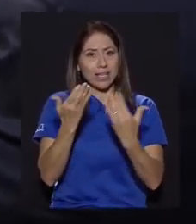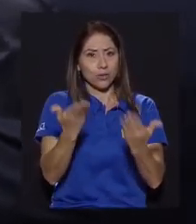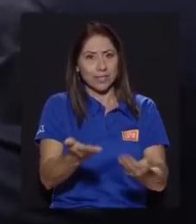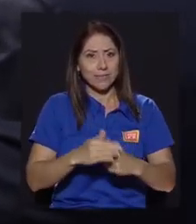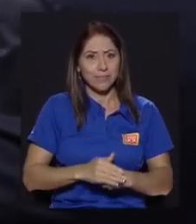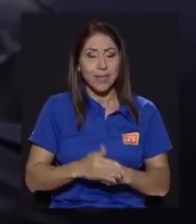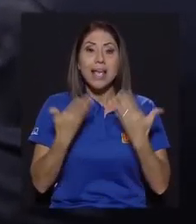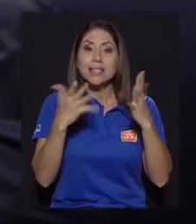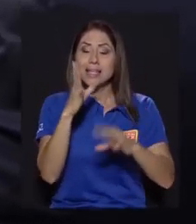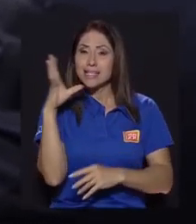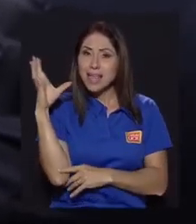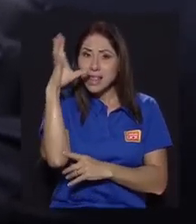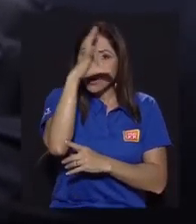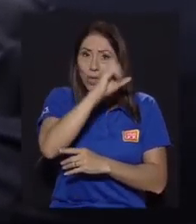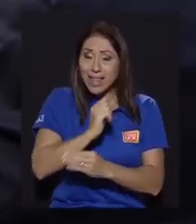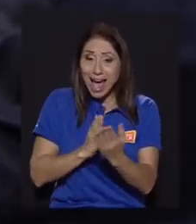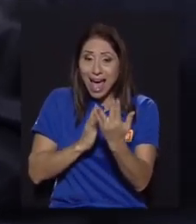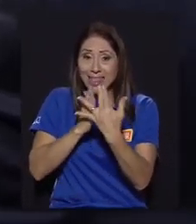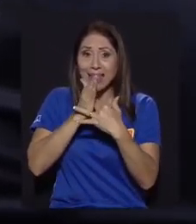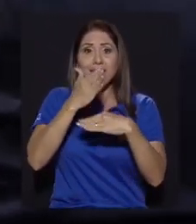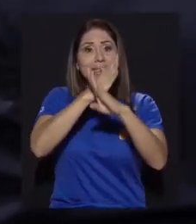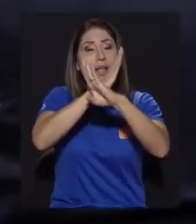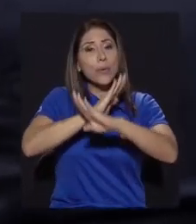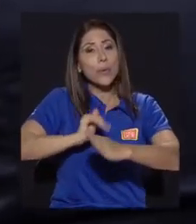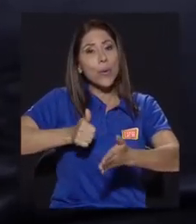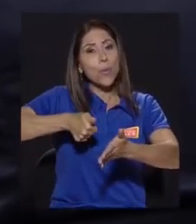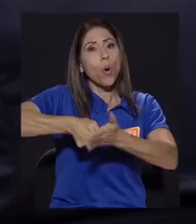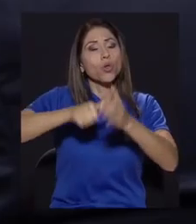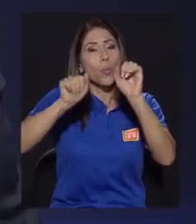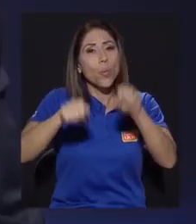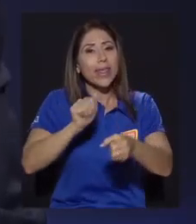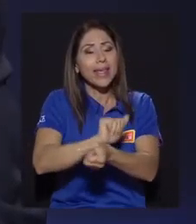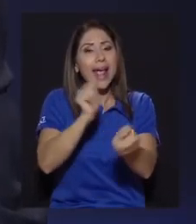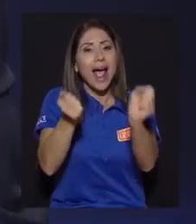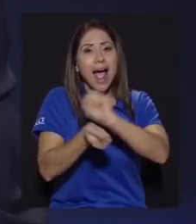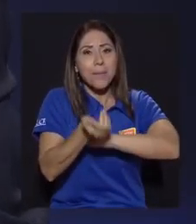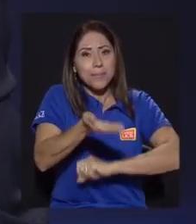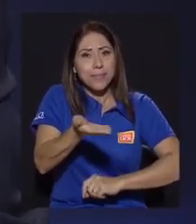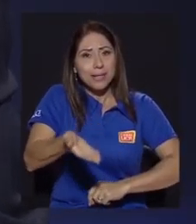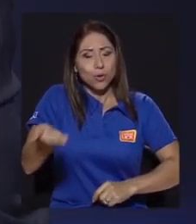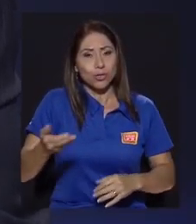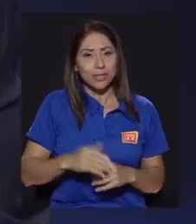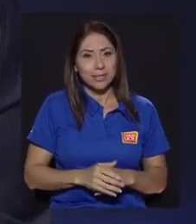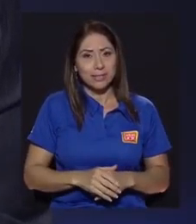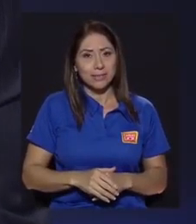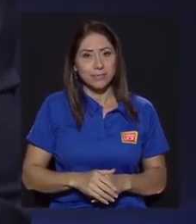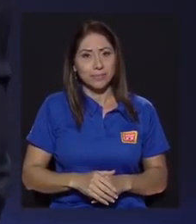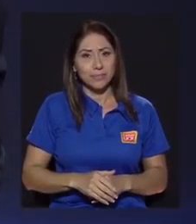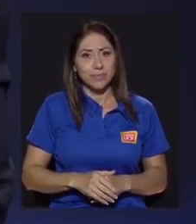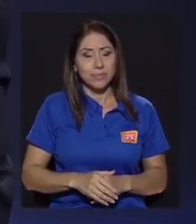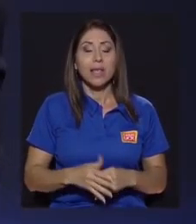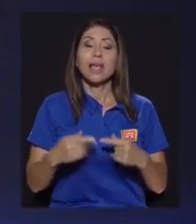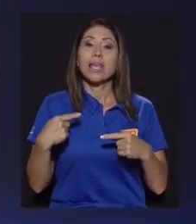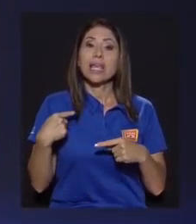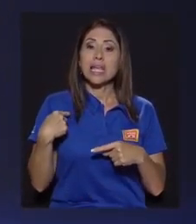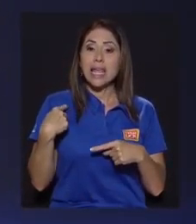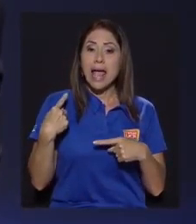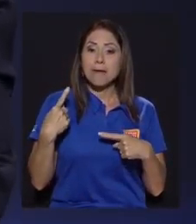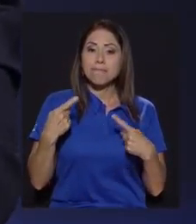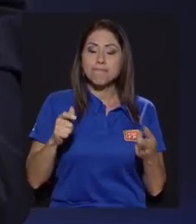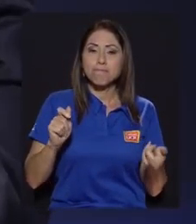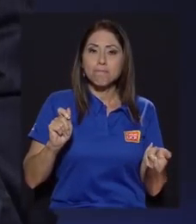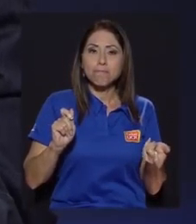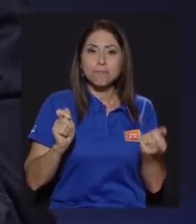que por la vía pacífica del voto pueden cambiar las cosas y que han venido a transformar